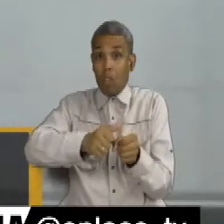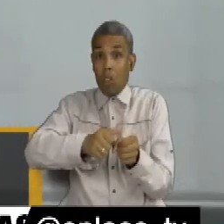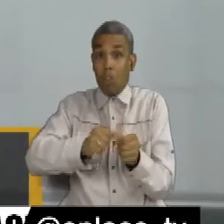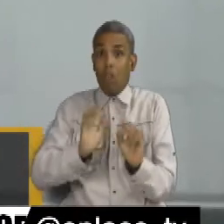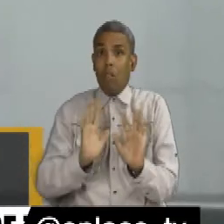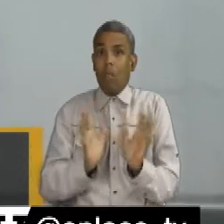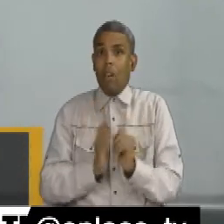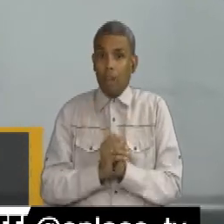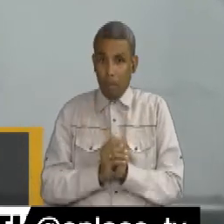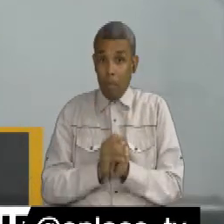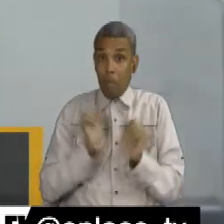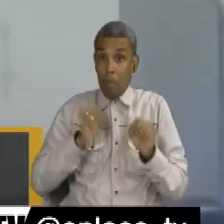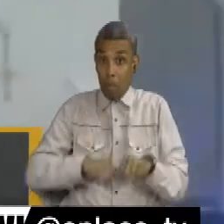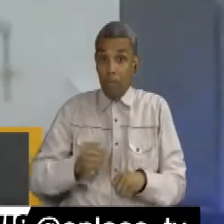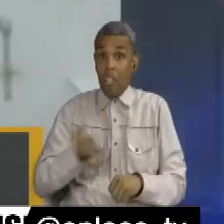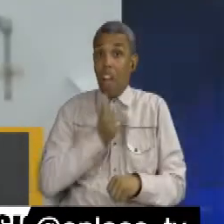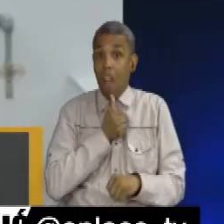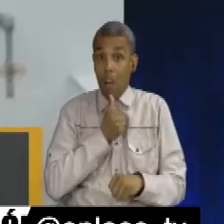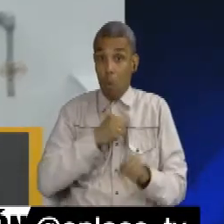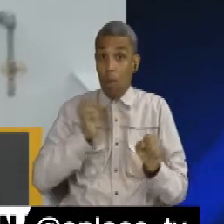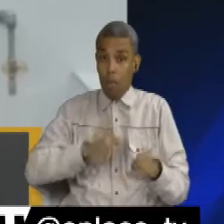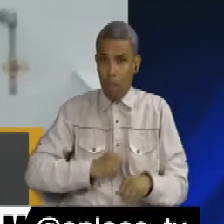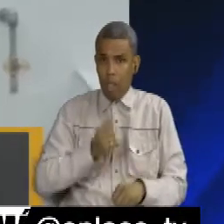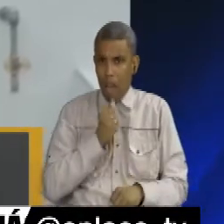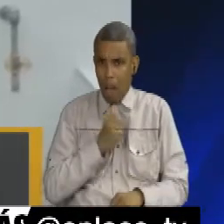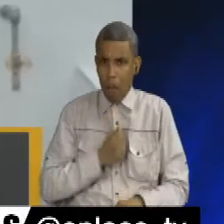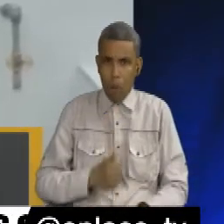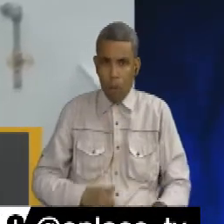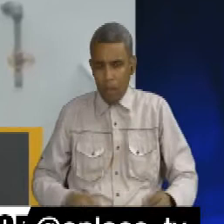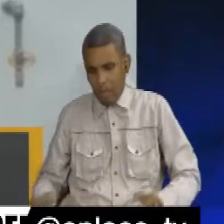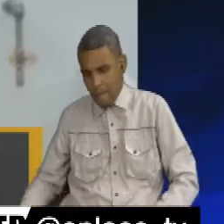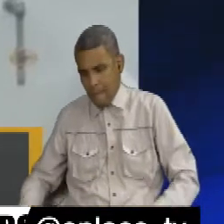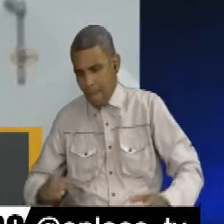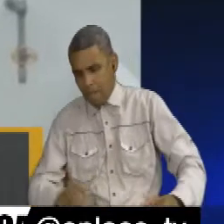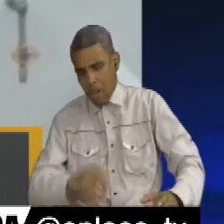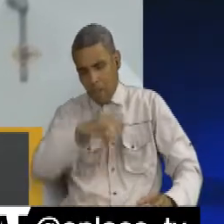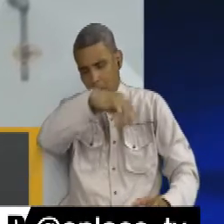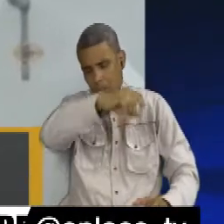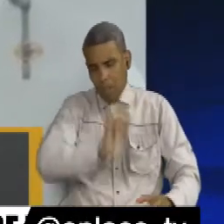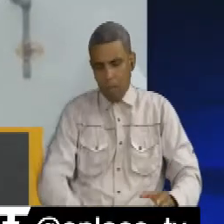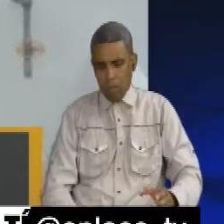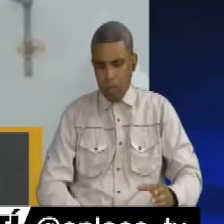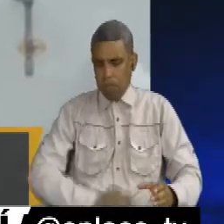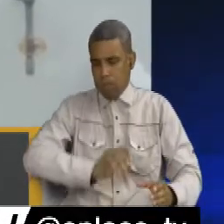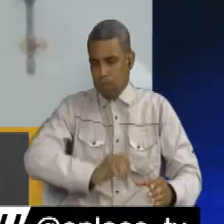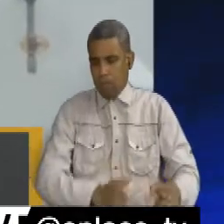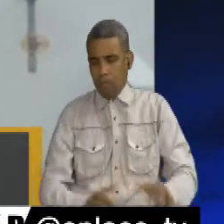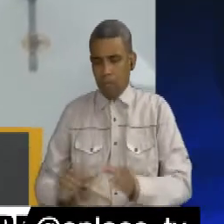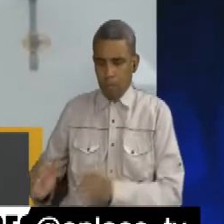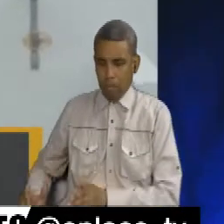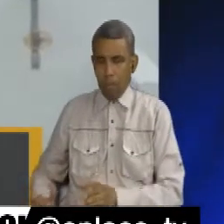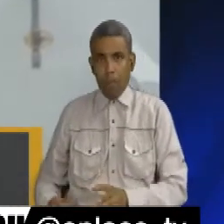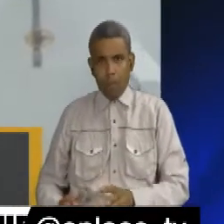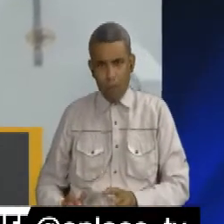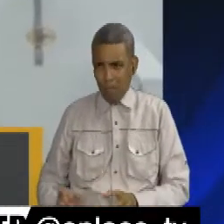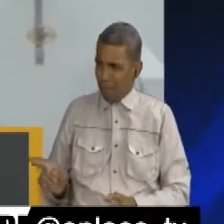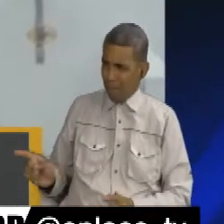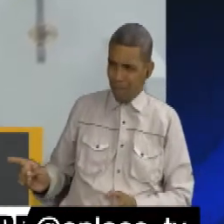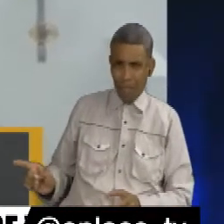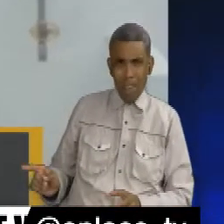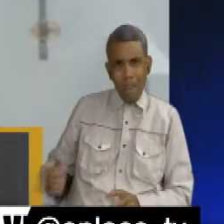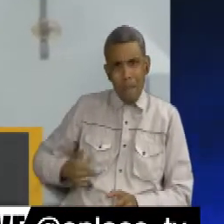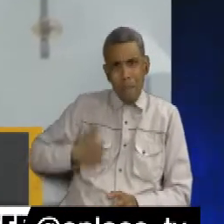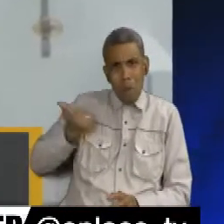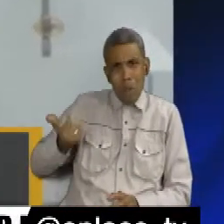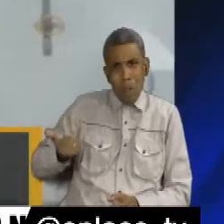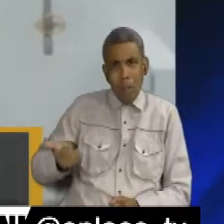que los ciudadanos puedan abastecerse de agua. Nuestro reportero ciudadano denuncia con esta fotografía que el lugar es